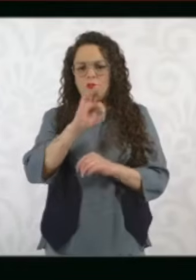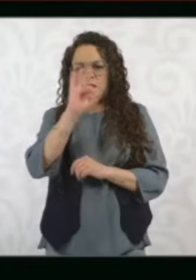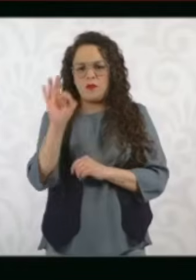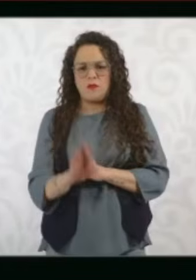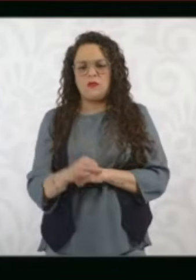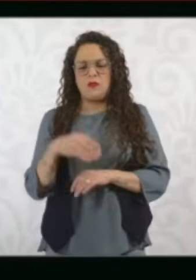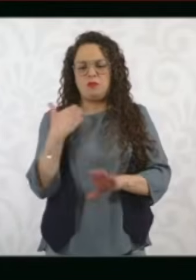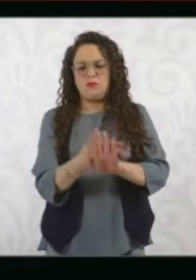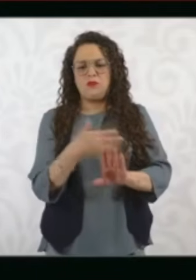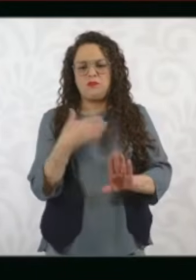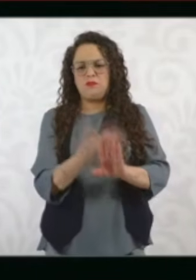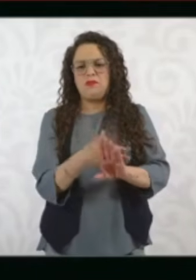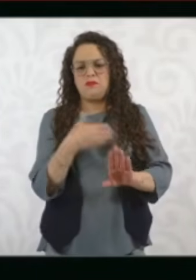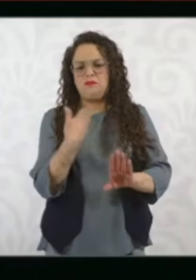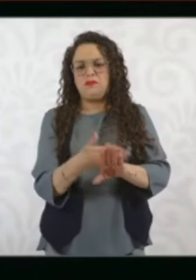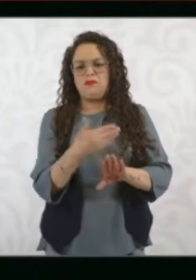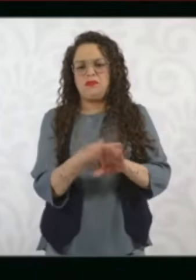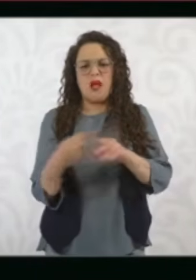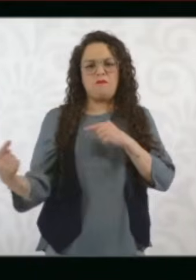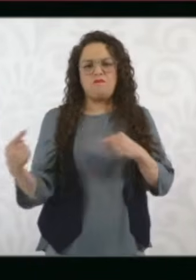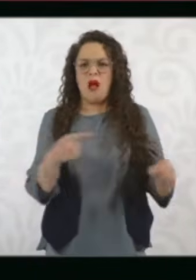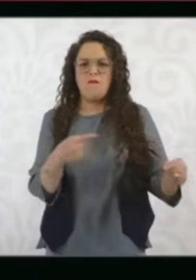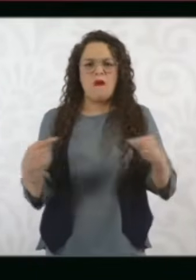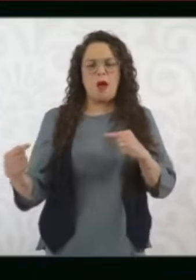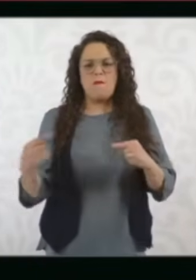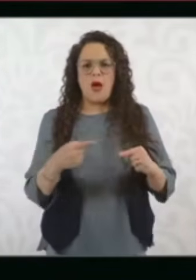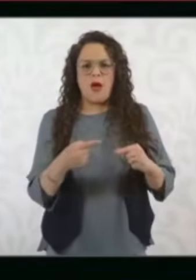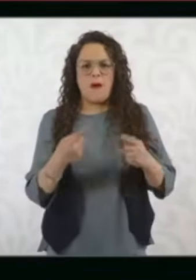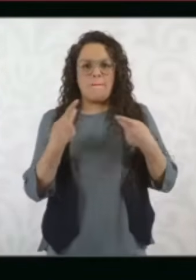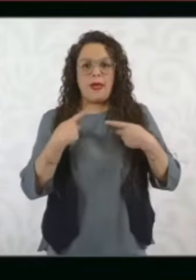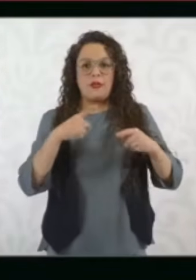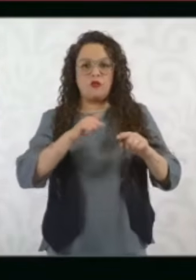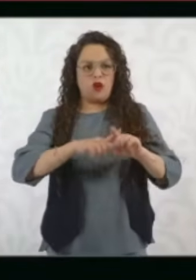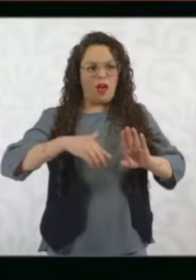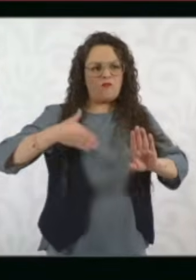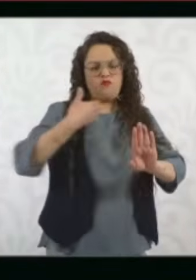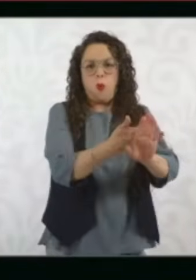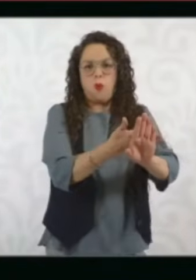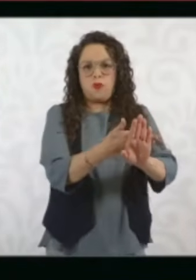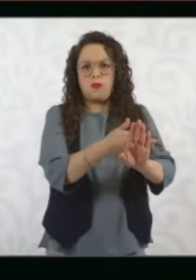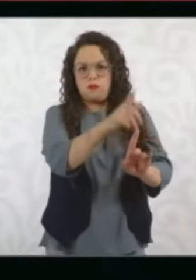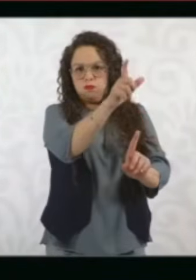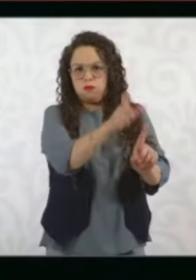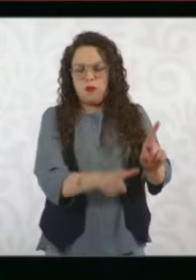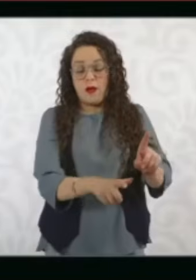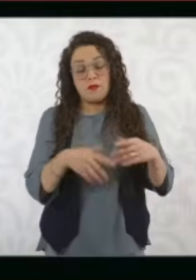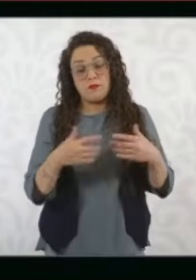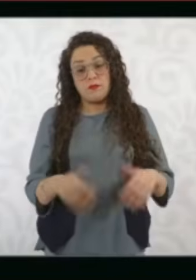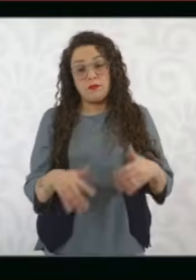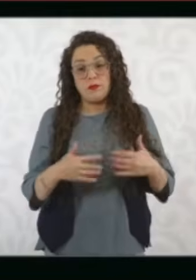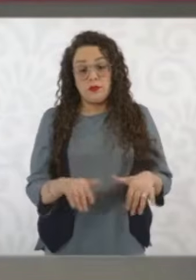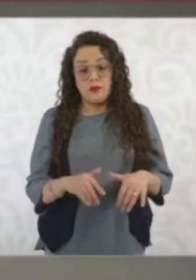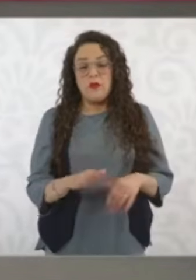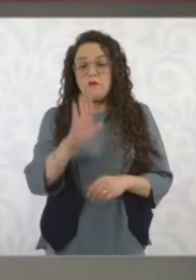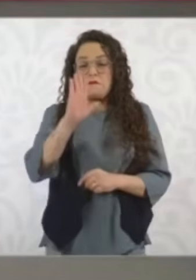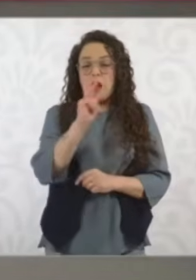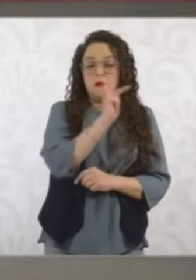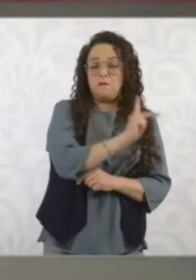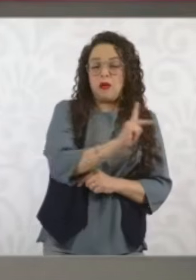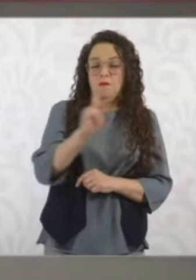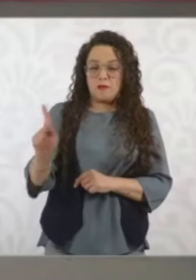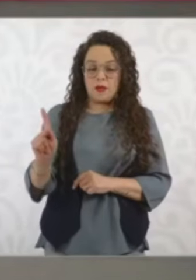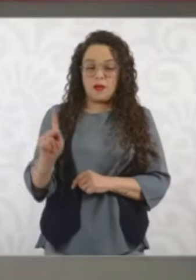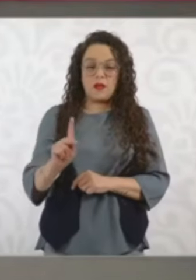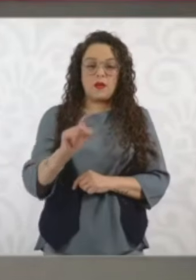confrontativo, ataques personales. Entonces tienen la misma, digamos, similitudes